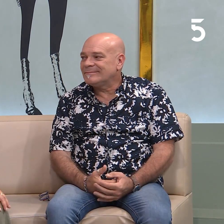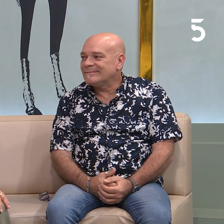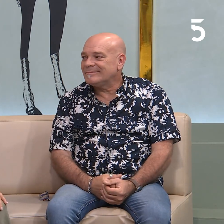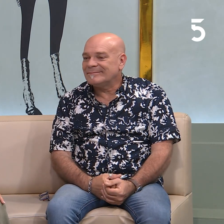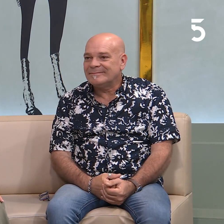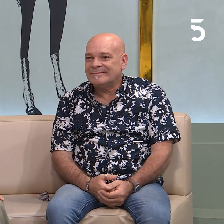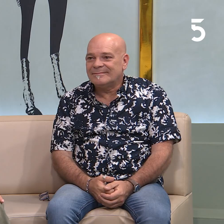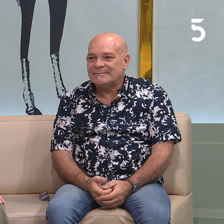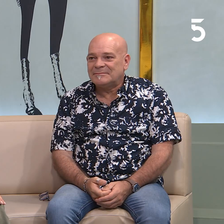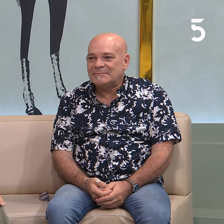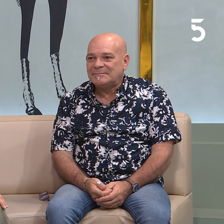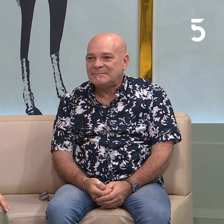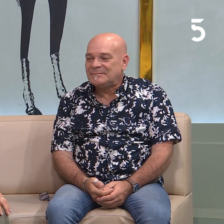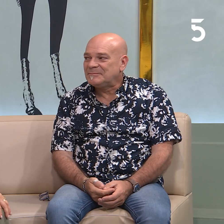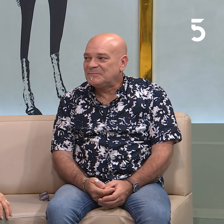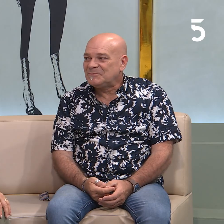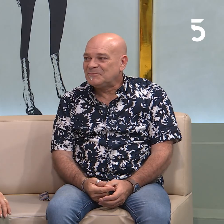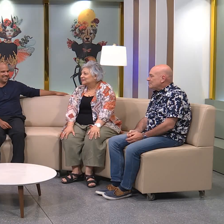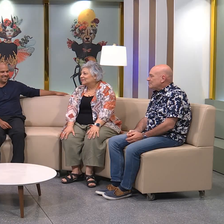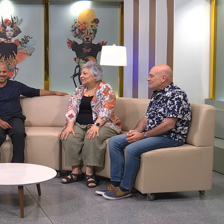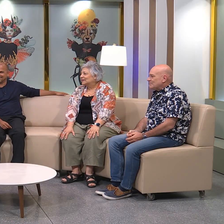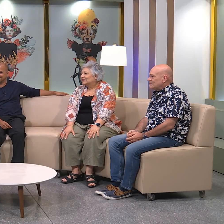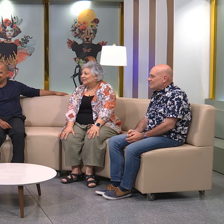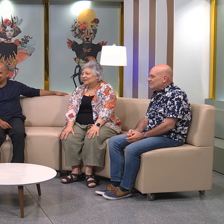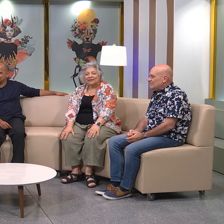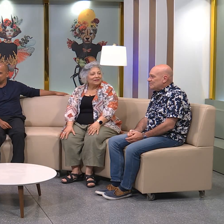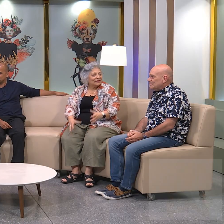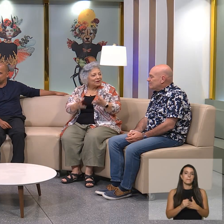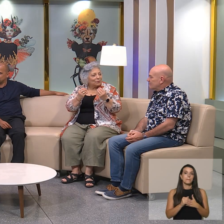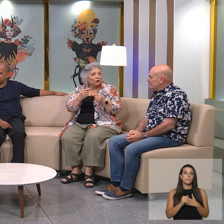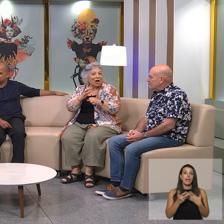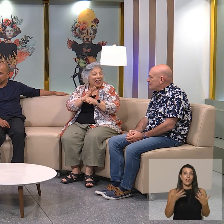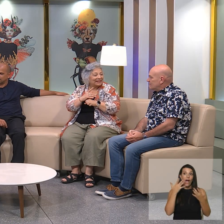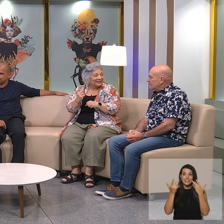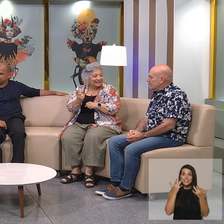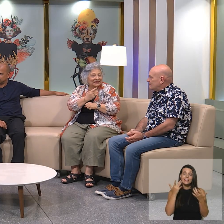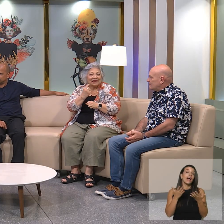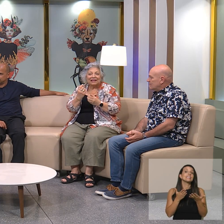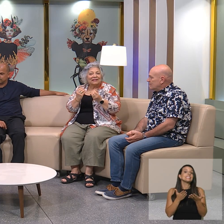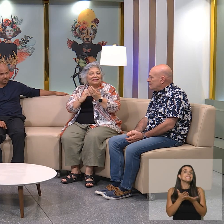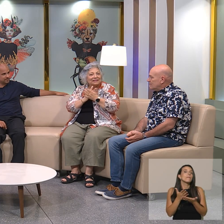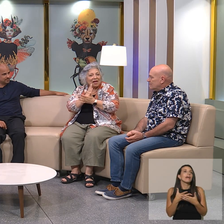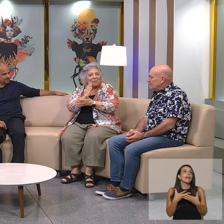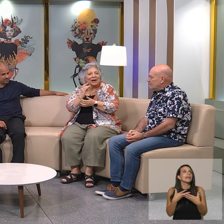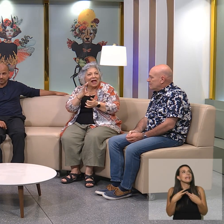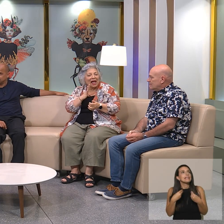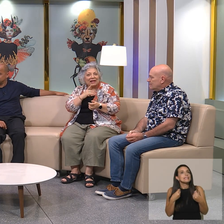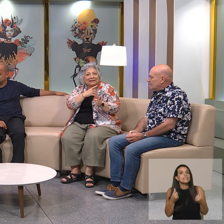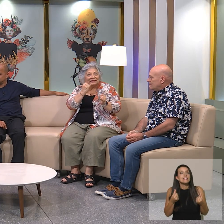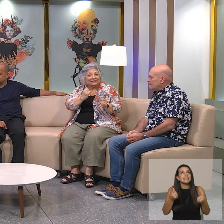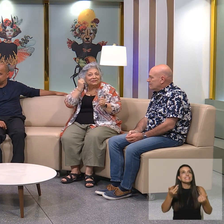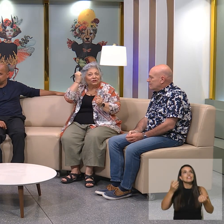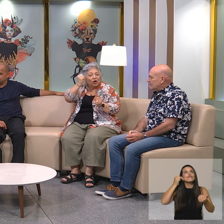siempre pensé estar arriba de un escenario del Teatro Solís. Y algo que le pasa mucho a las artistas, o que suele pasar, si ya